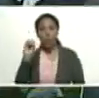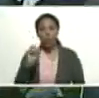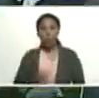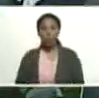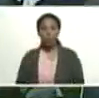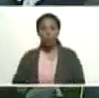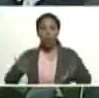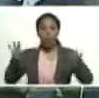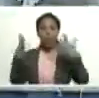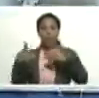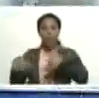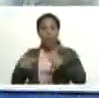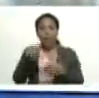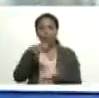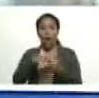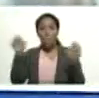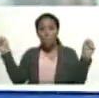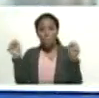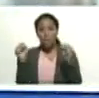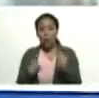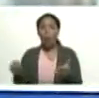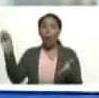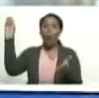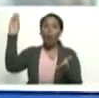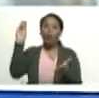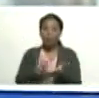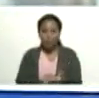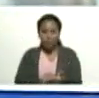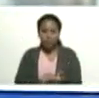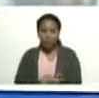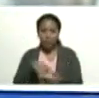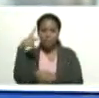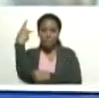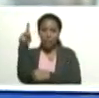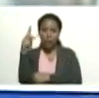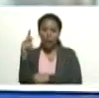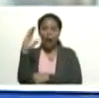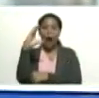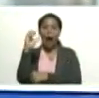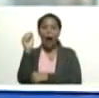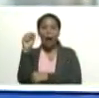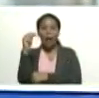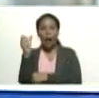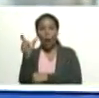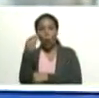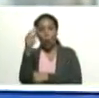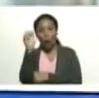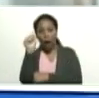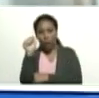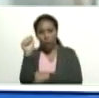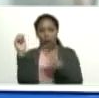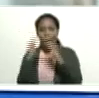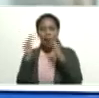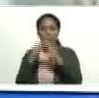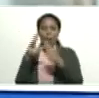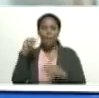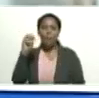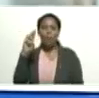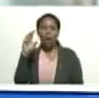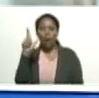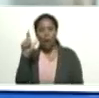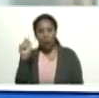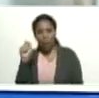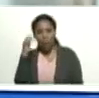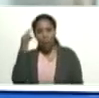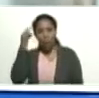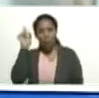Noveno puesto, Estado Mérida otra vez. Parroquia Canaguá, Hacienda El Moral. Yosmar Contreras